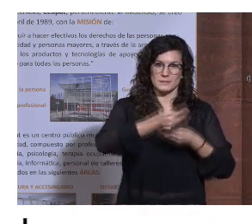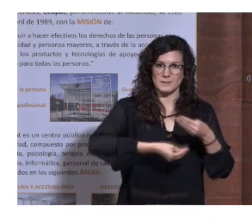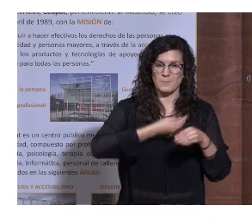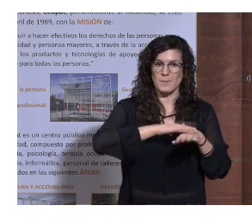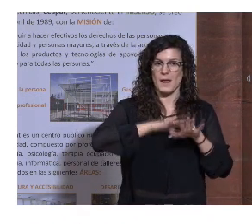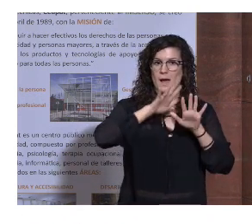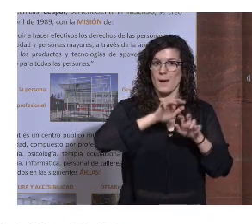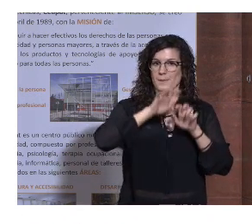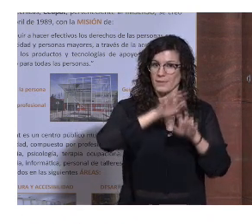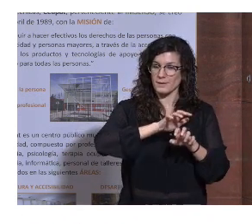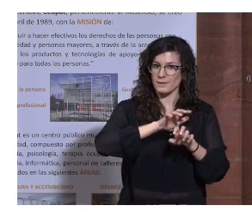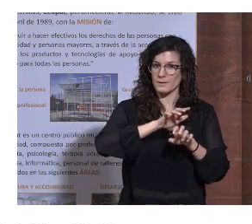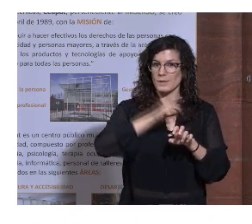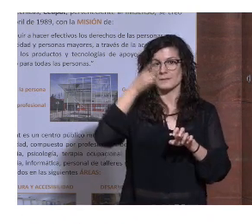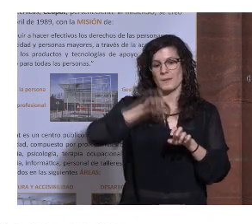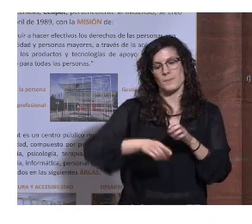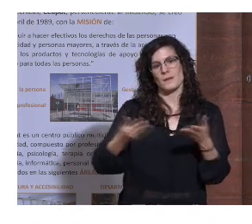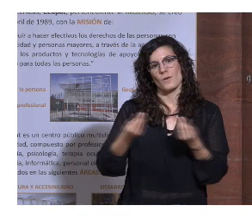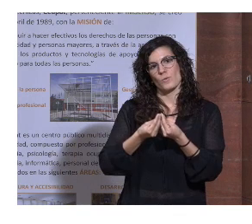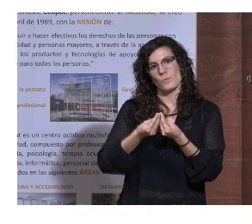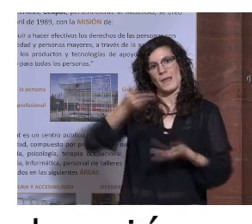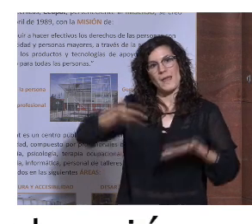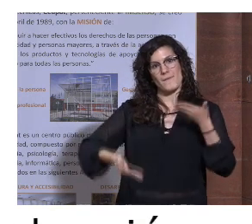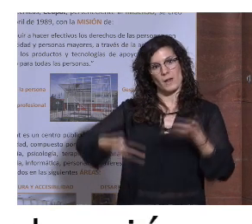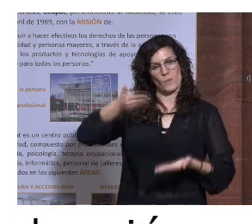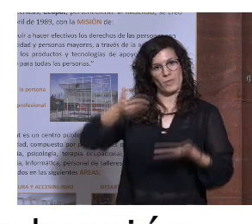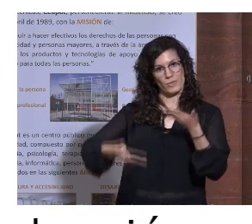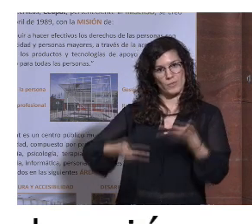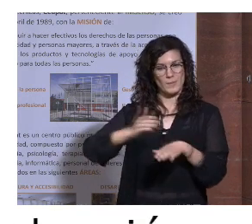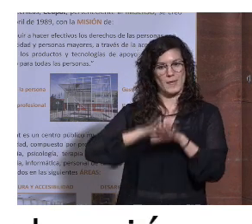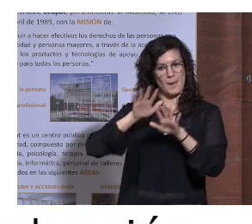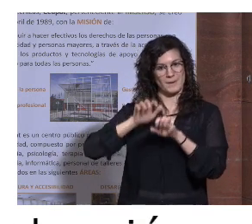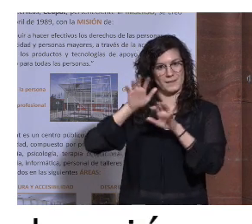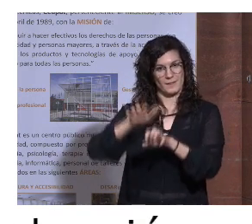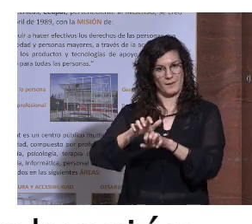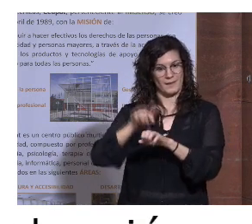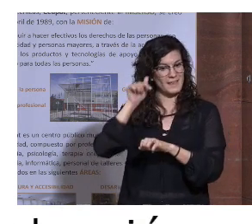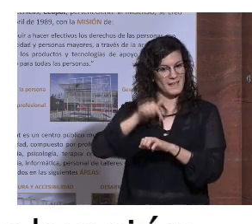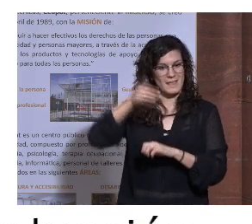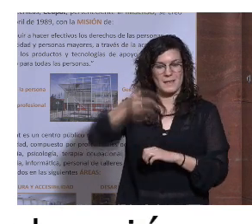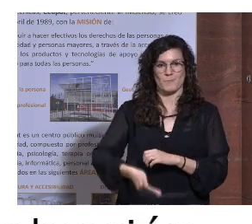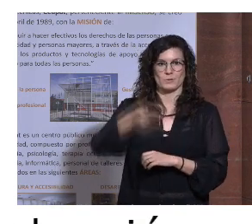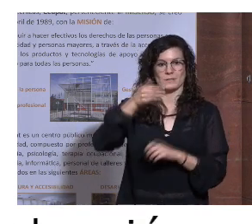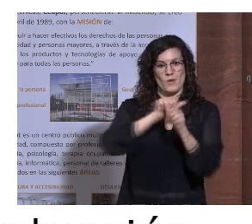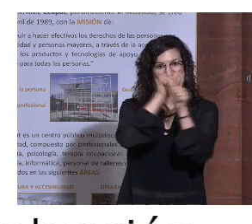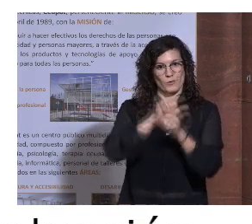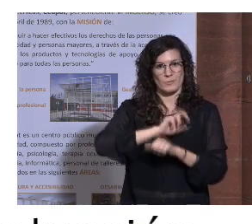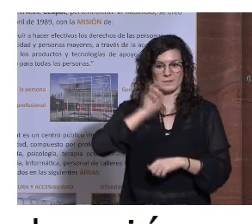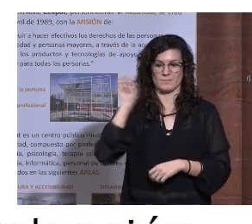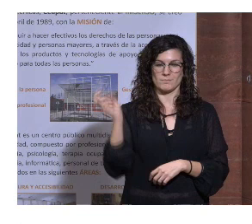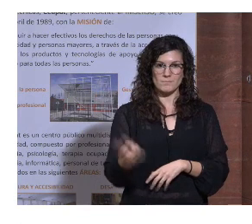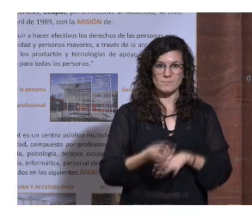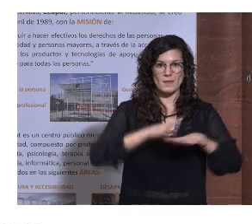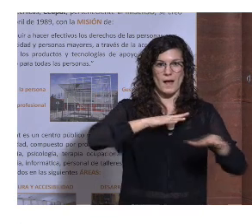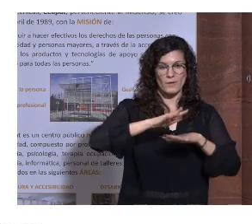aprender y con la evaluación del aprendizaje. Y la clave aquí es proporcionar múltiples formas de acción,